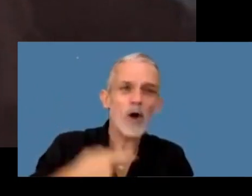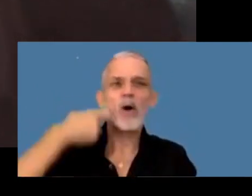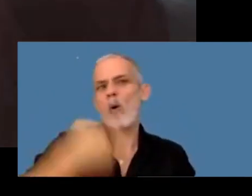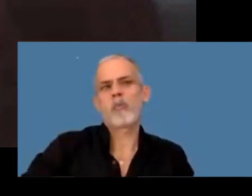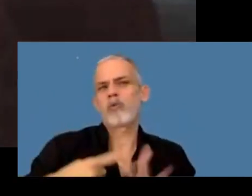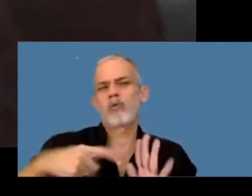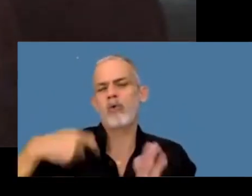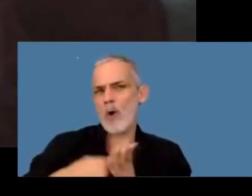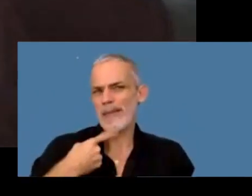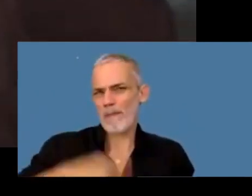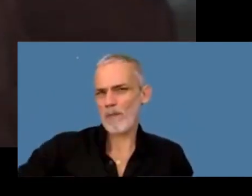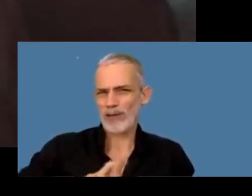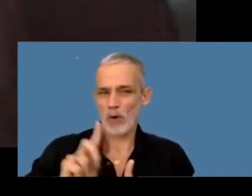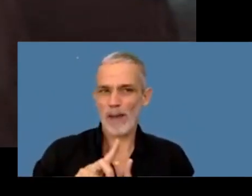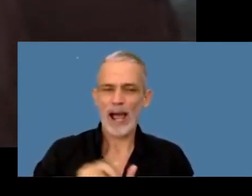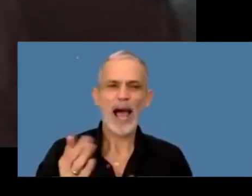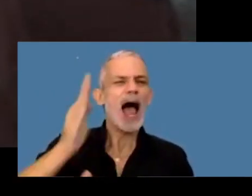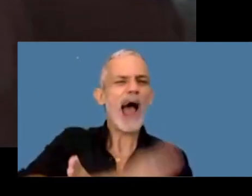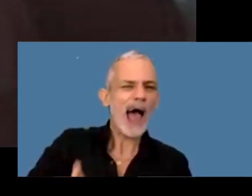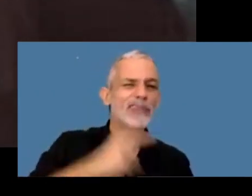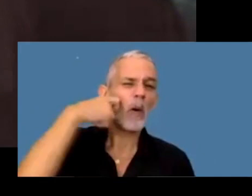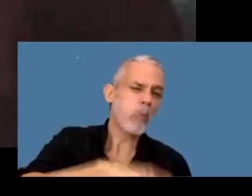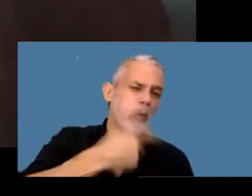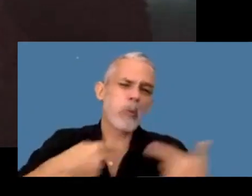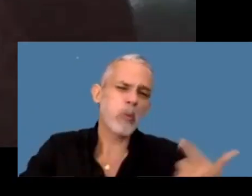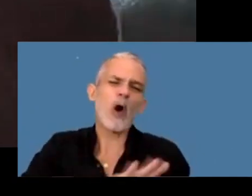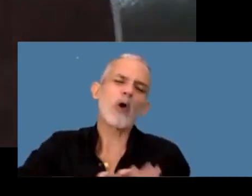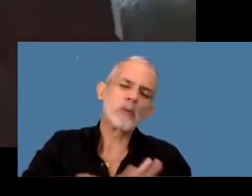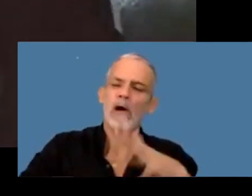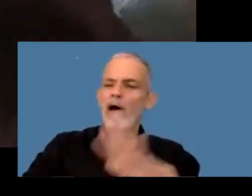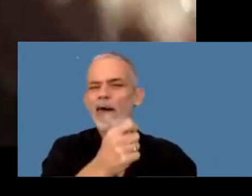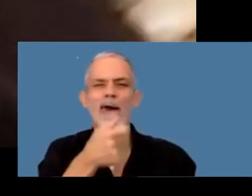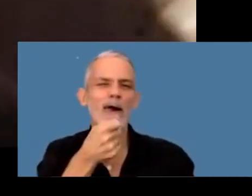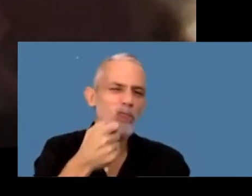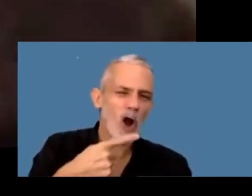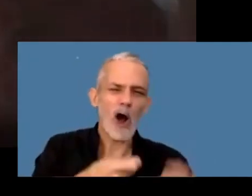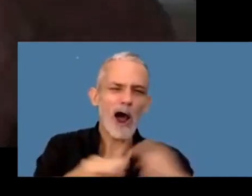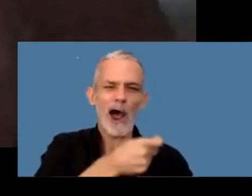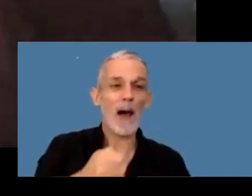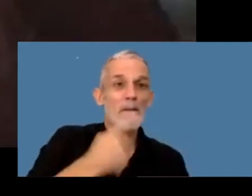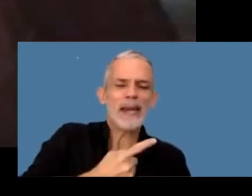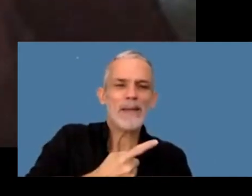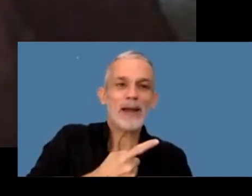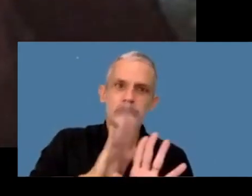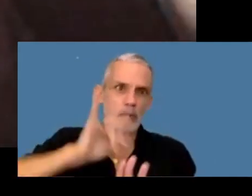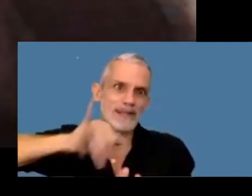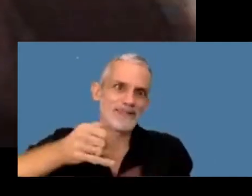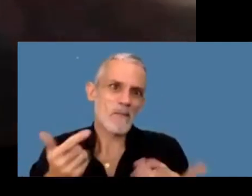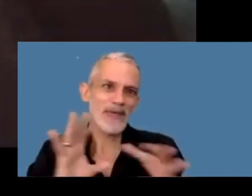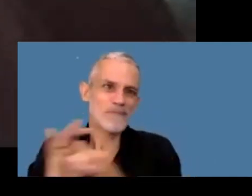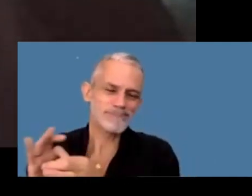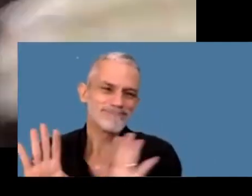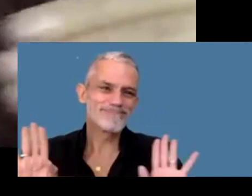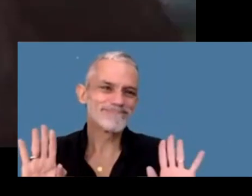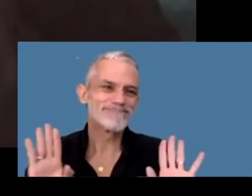La factura es materialmente apócrifa porque el que ha emitido la factura no es quien tuvo el dominio de los bienes que yo he comprado, ¿sí? Interpongo